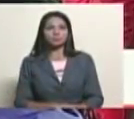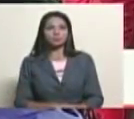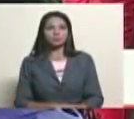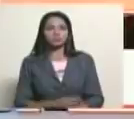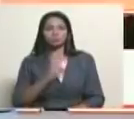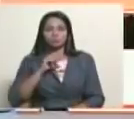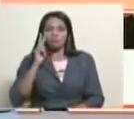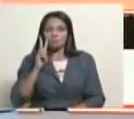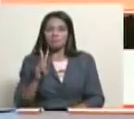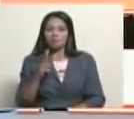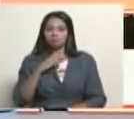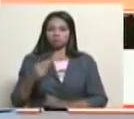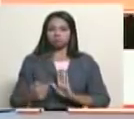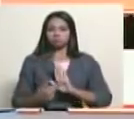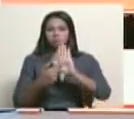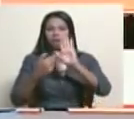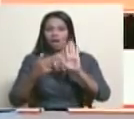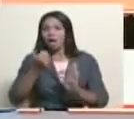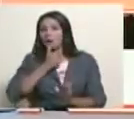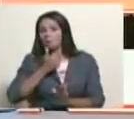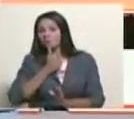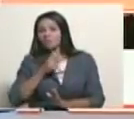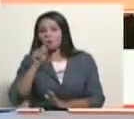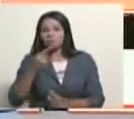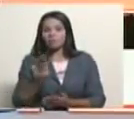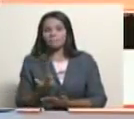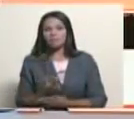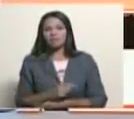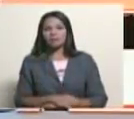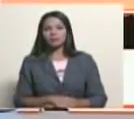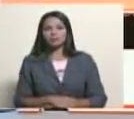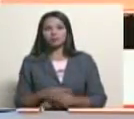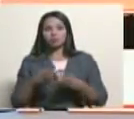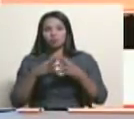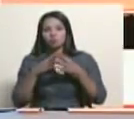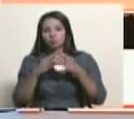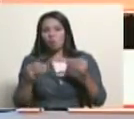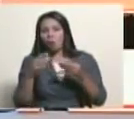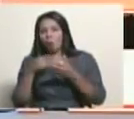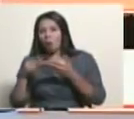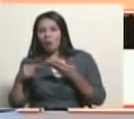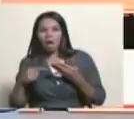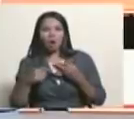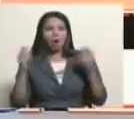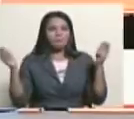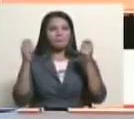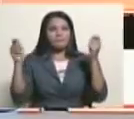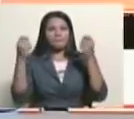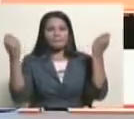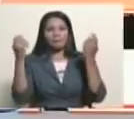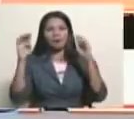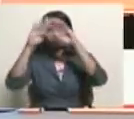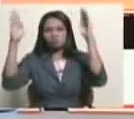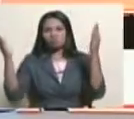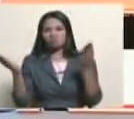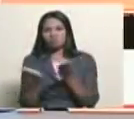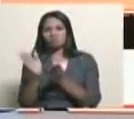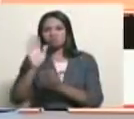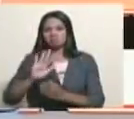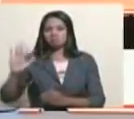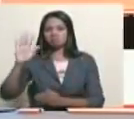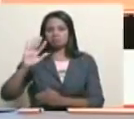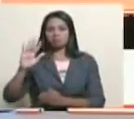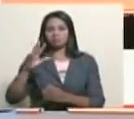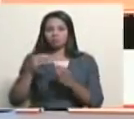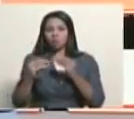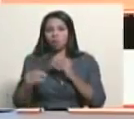hemos enfrentado y aguantado toda esta campaña mundial, mediática, de